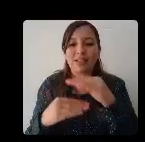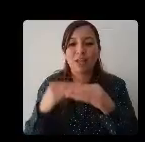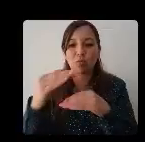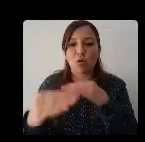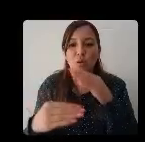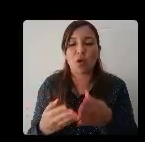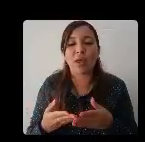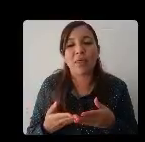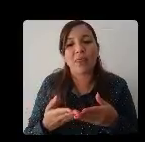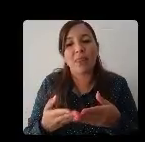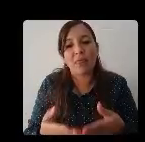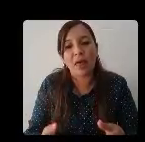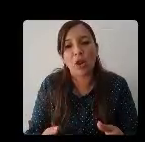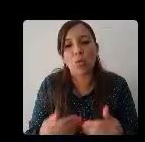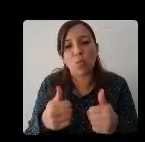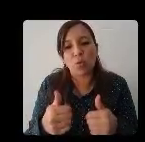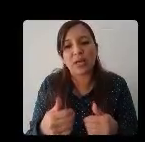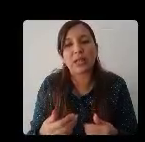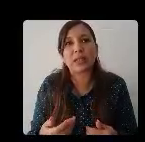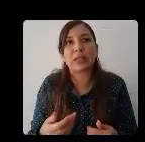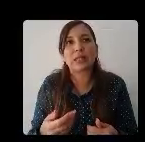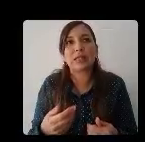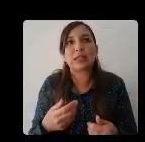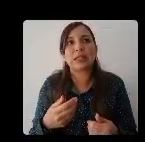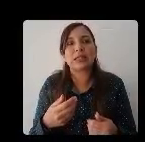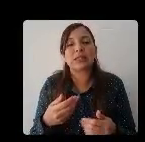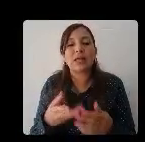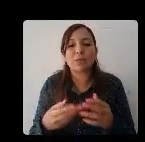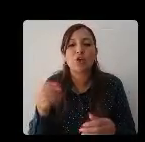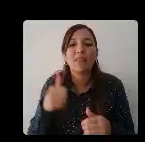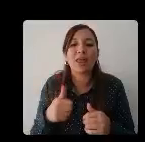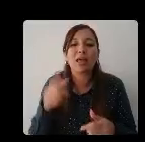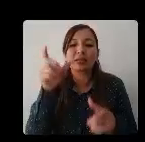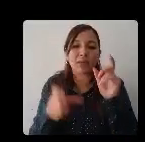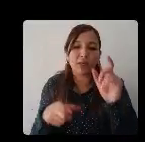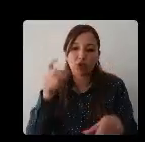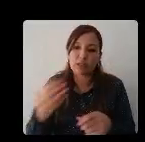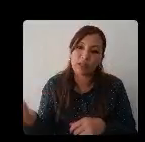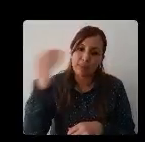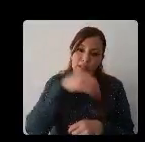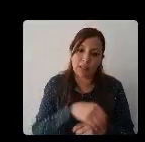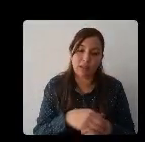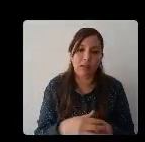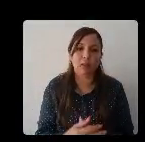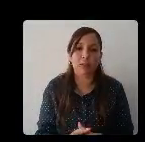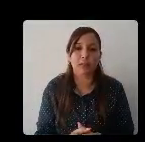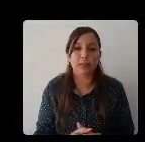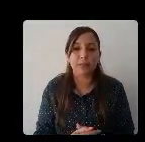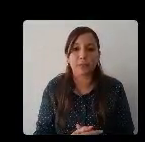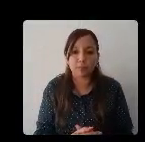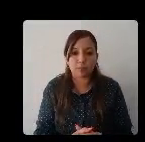felicitaciones. Y quisiera ya saber qué te inspira a ti para seguir apostando por el turismo.